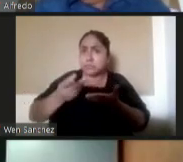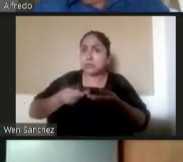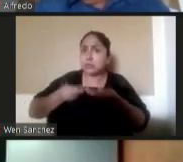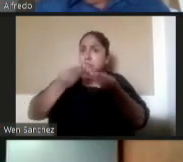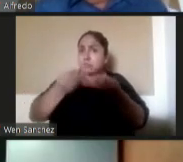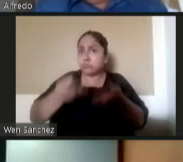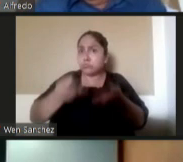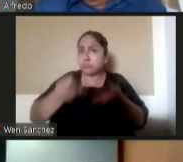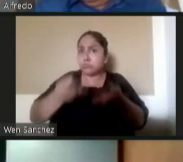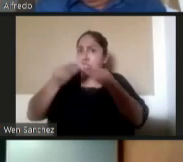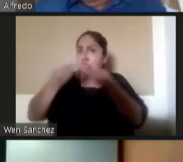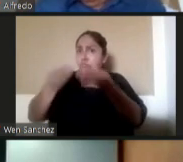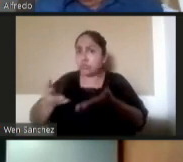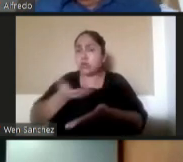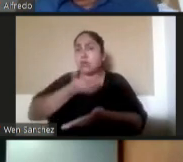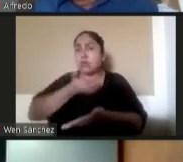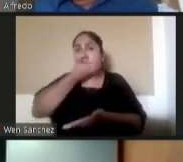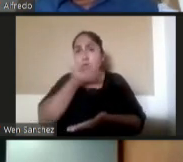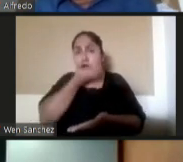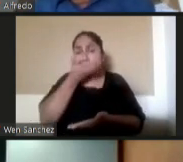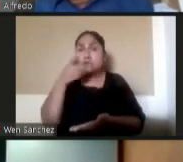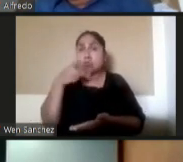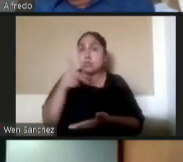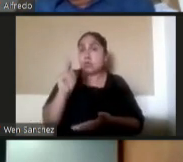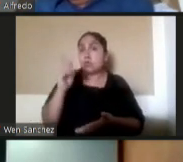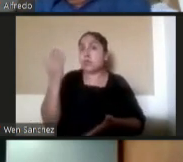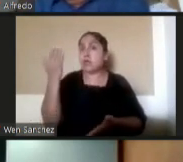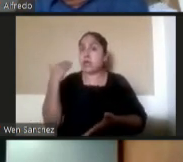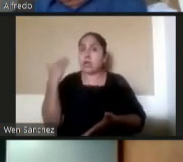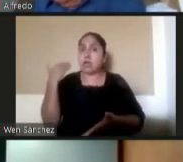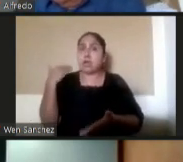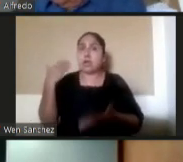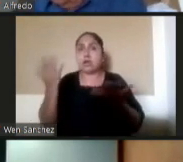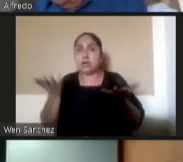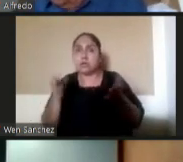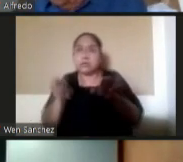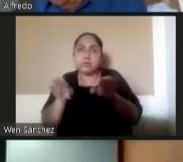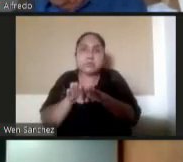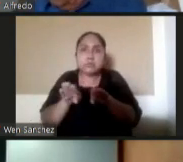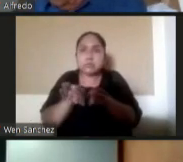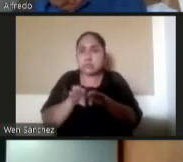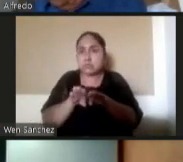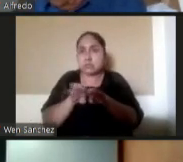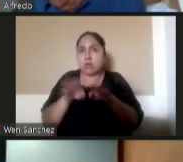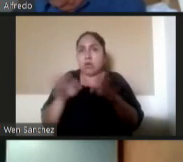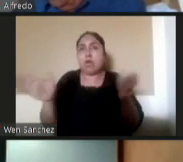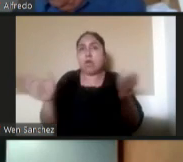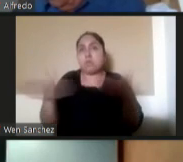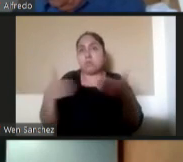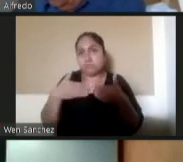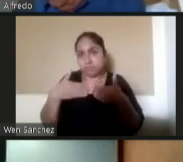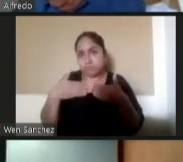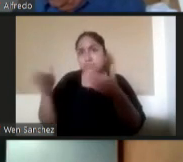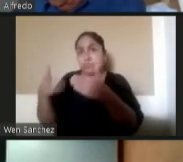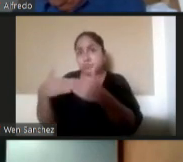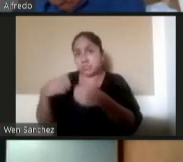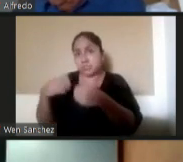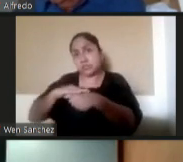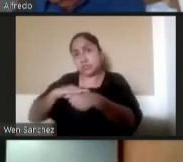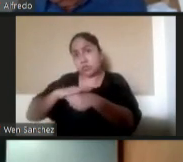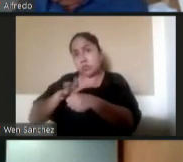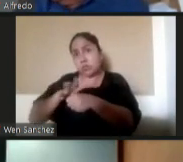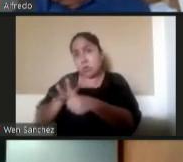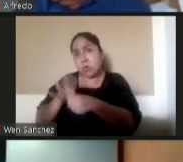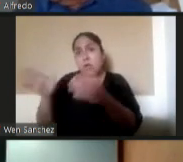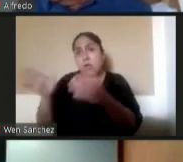con motivo de las medidas se envió a cuarentena realizando labores desde su hogar, lo cual dificultaba el proceso de elección para el reconocimiento en